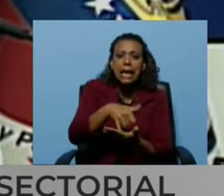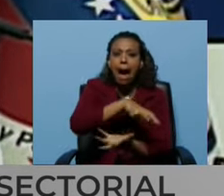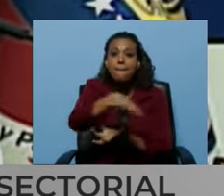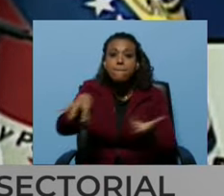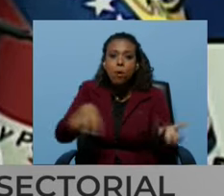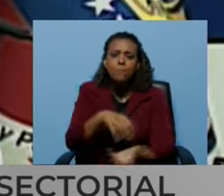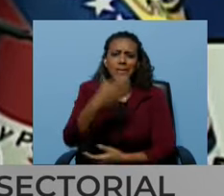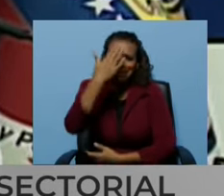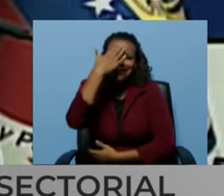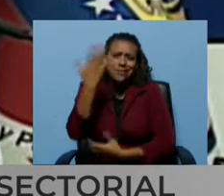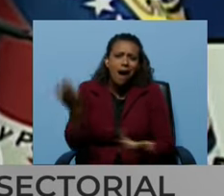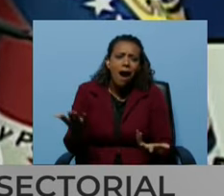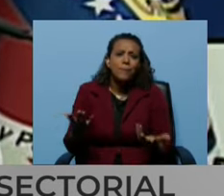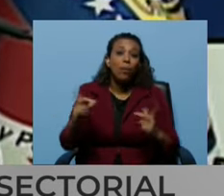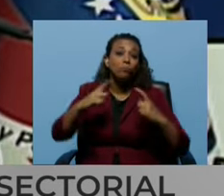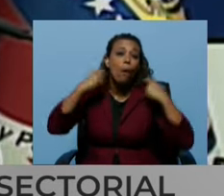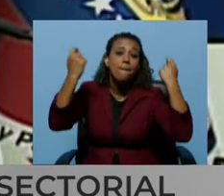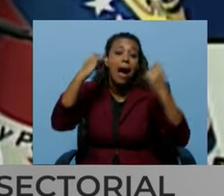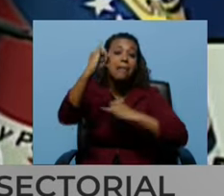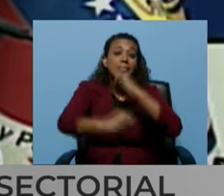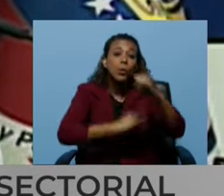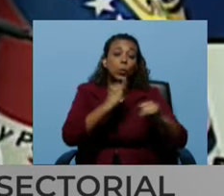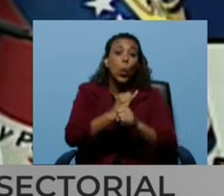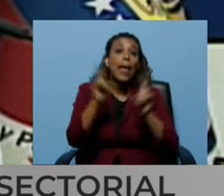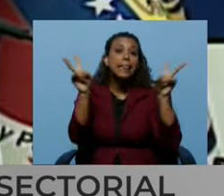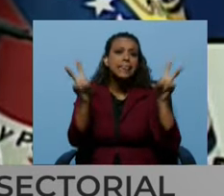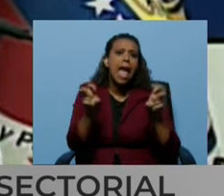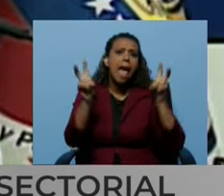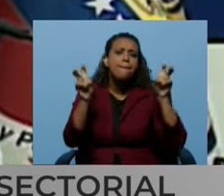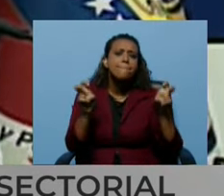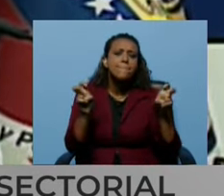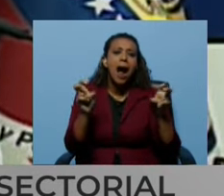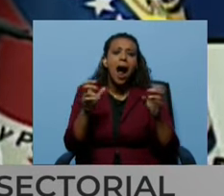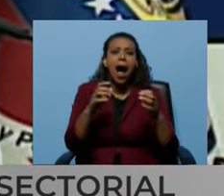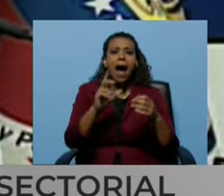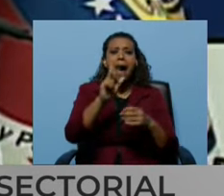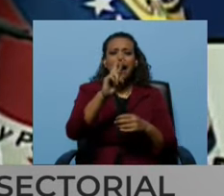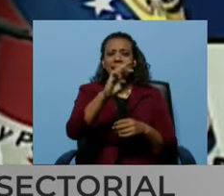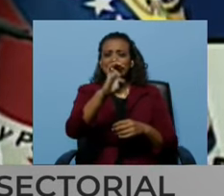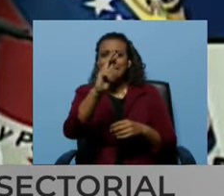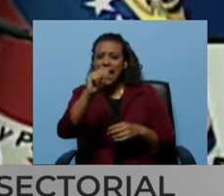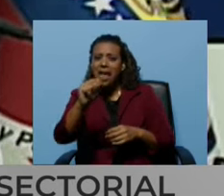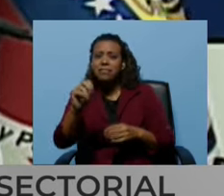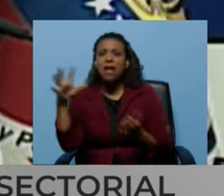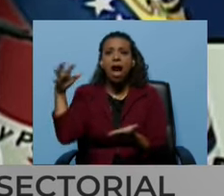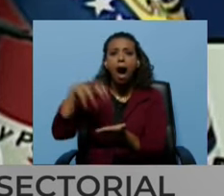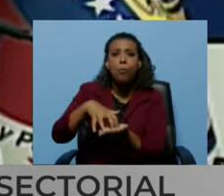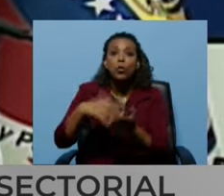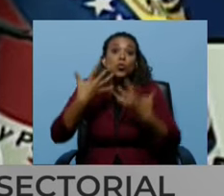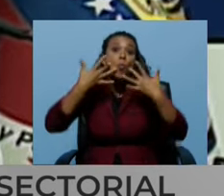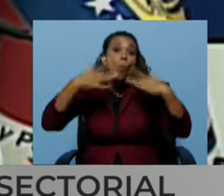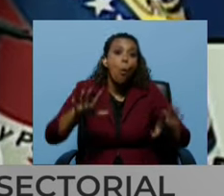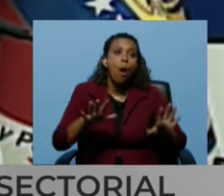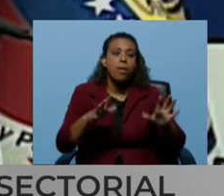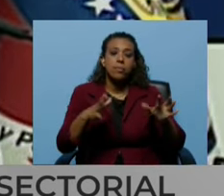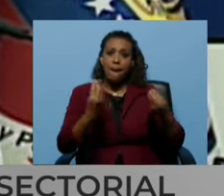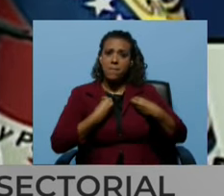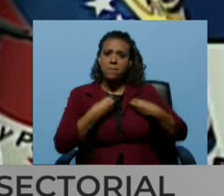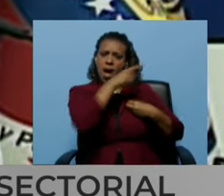Ellos han iniciado una gran campaña internacional con el tema del Tren de Aragua, que supuestamente están allá. ¿Y por qué no los detienen?